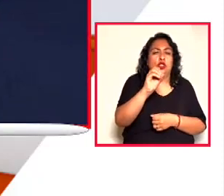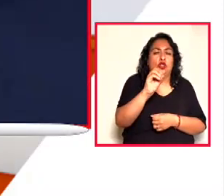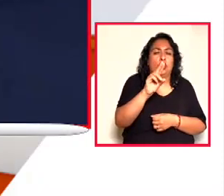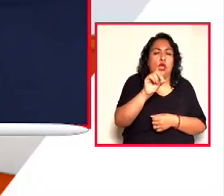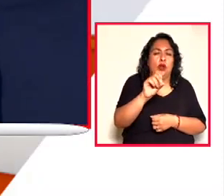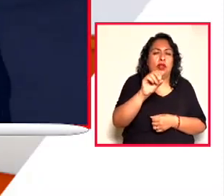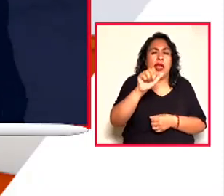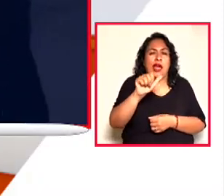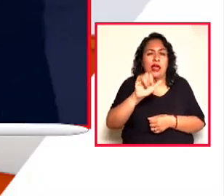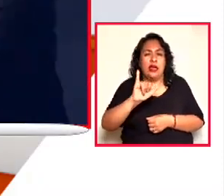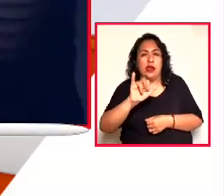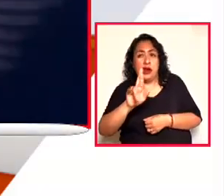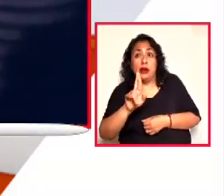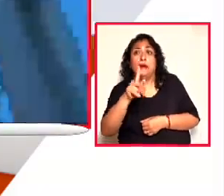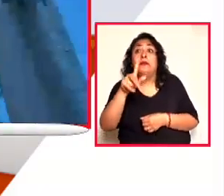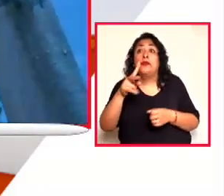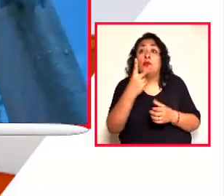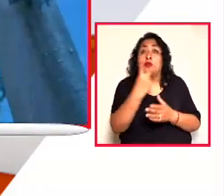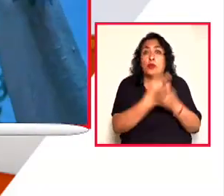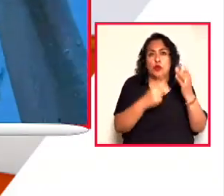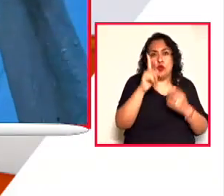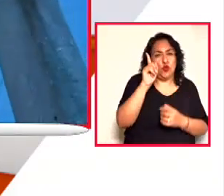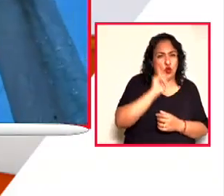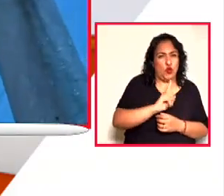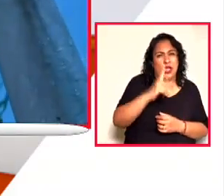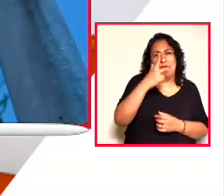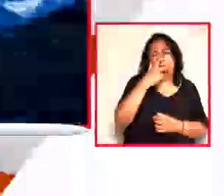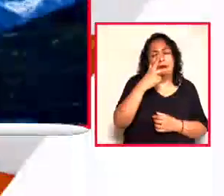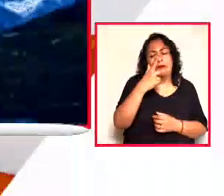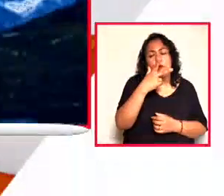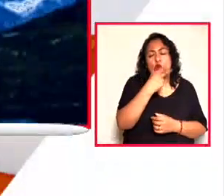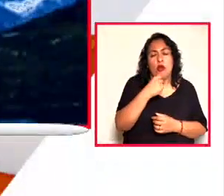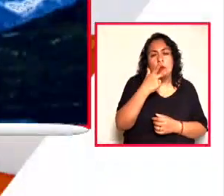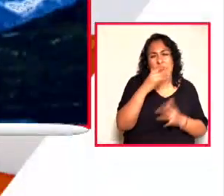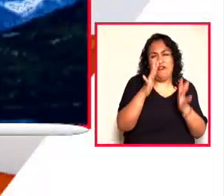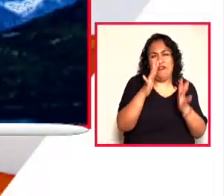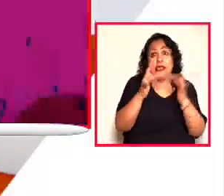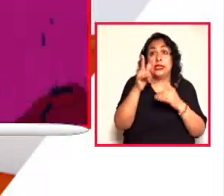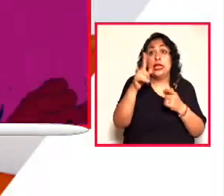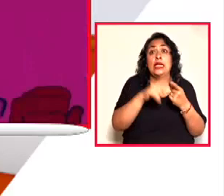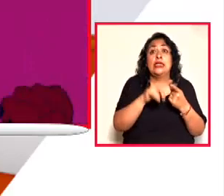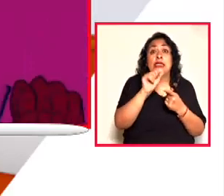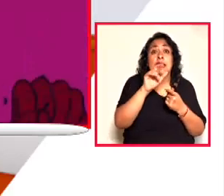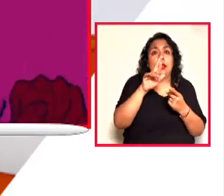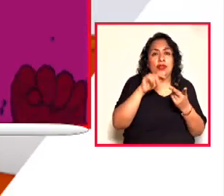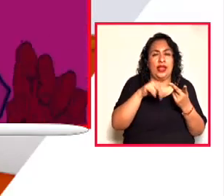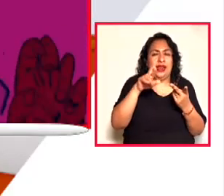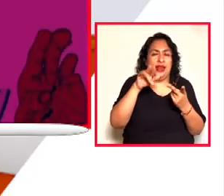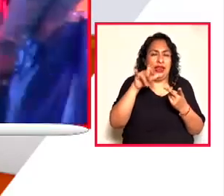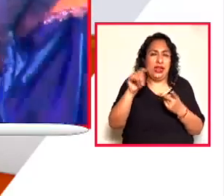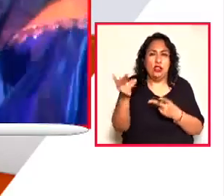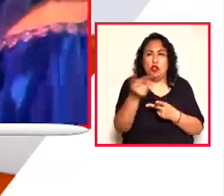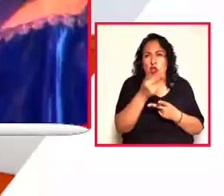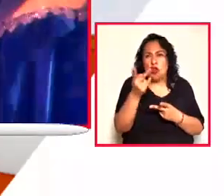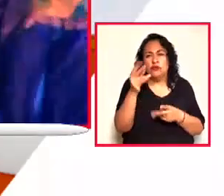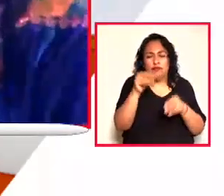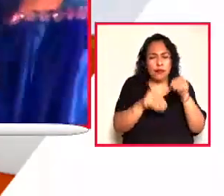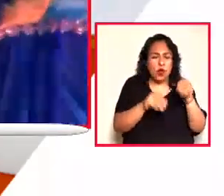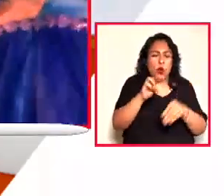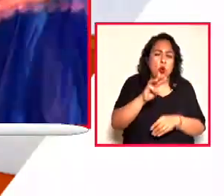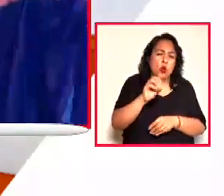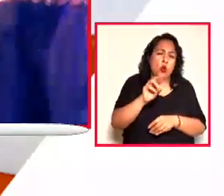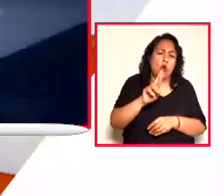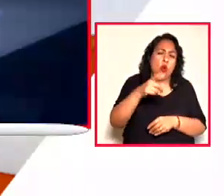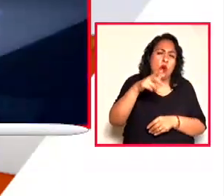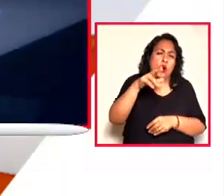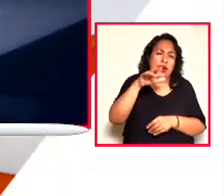es de la dupla franco-mexicana, integrada por Sara Matriguer y Renato González, quienes componen Working Ensemble Company,